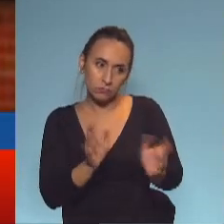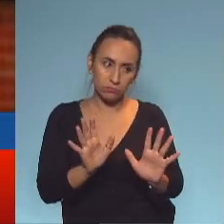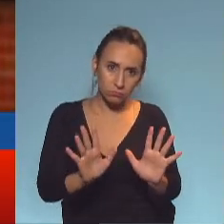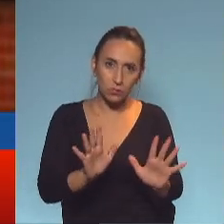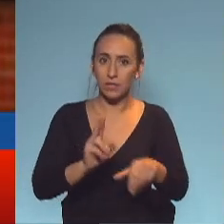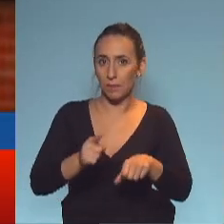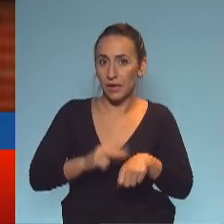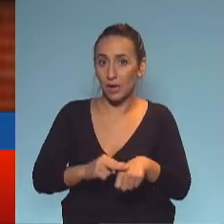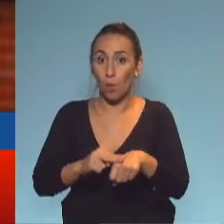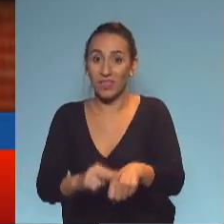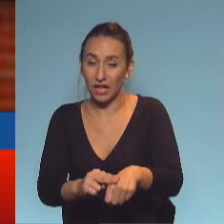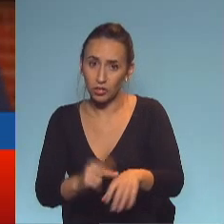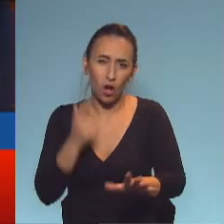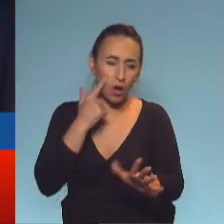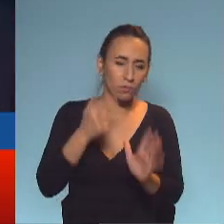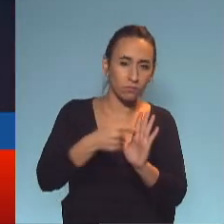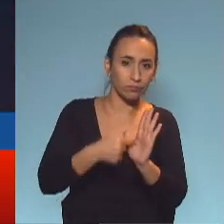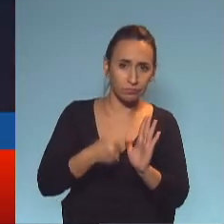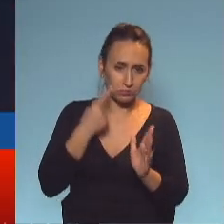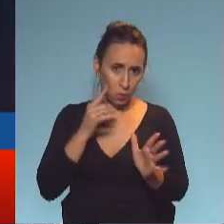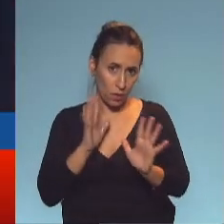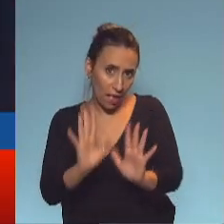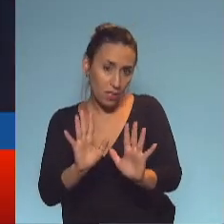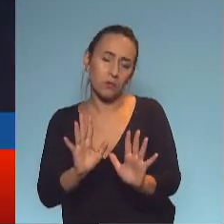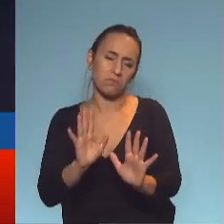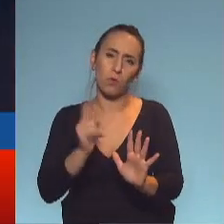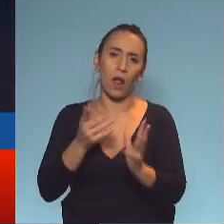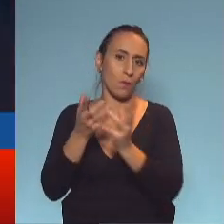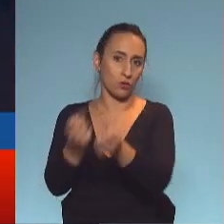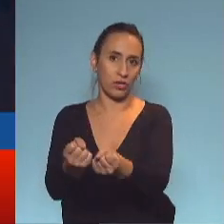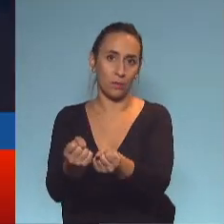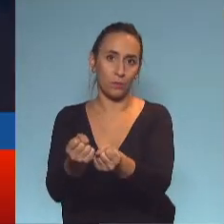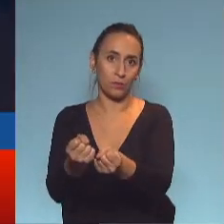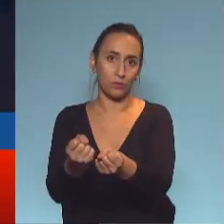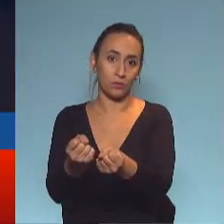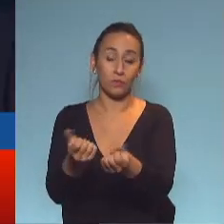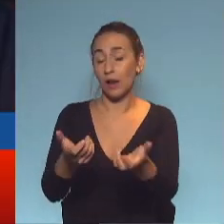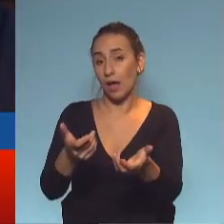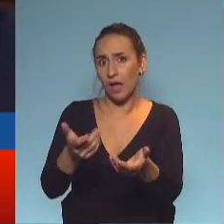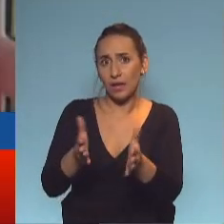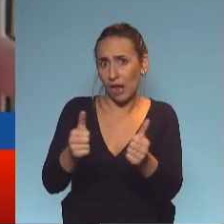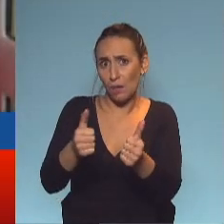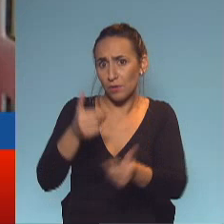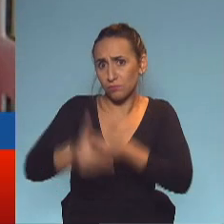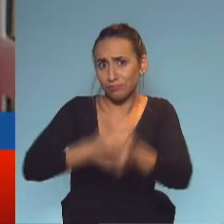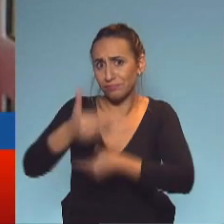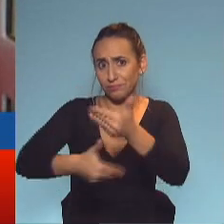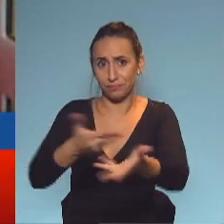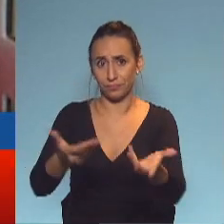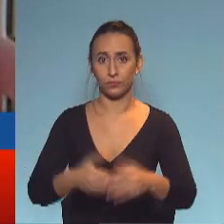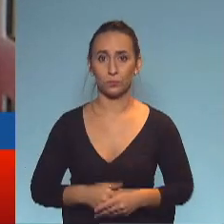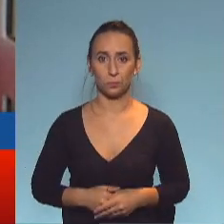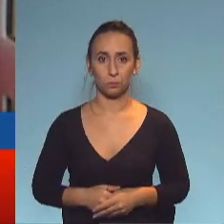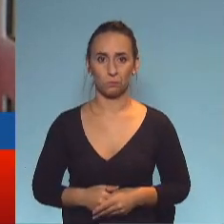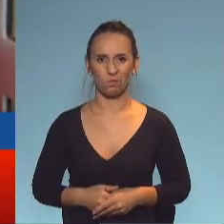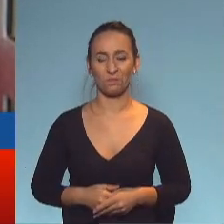y las recomendaciones que tiene el caso, vamos a intentar acompañar para que esto pueda llegar lo más rápido posible a un buen desarrollo.